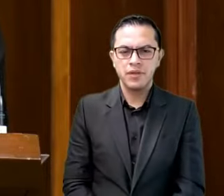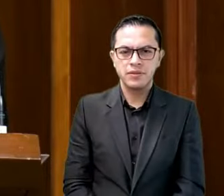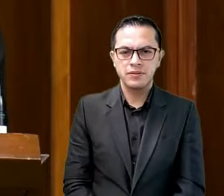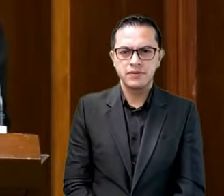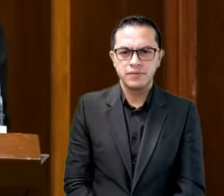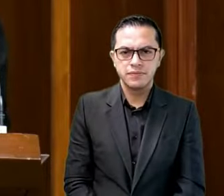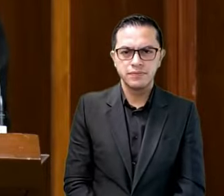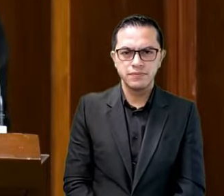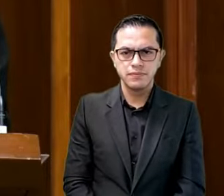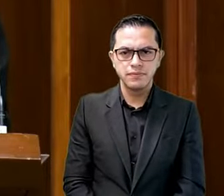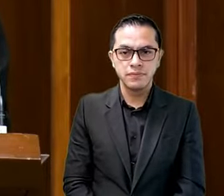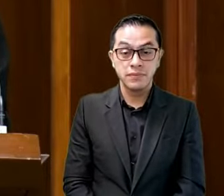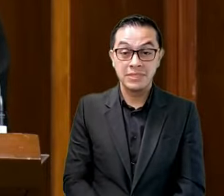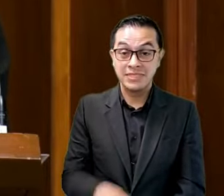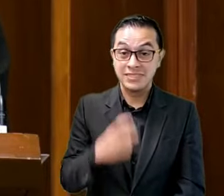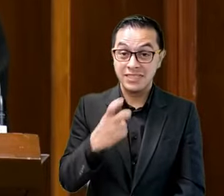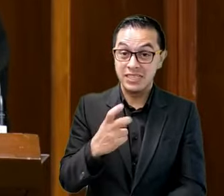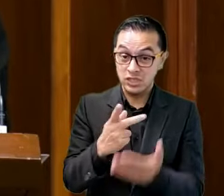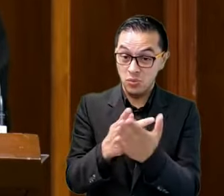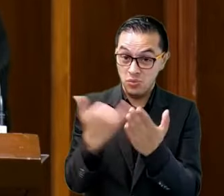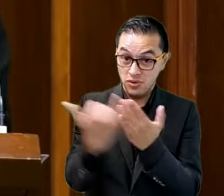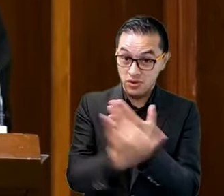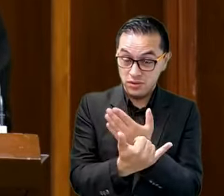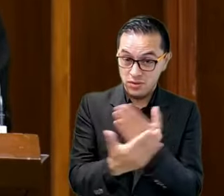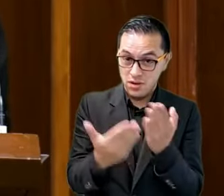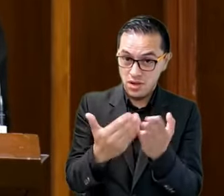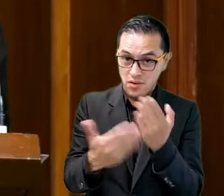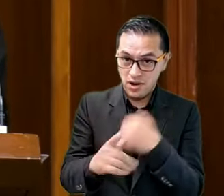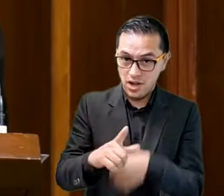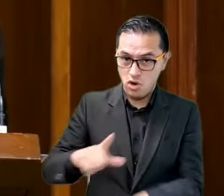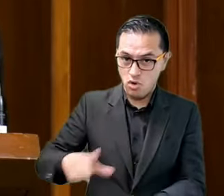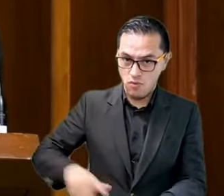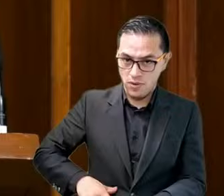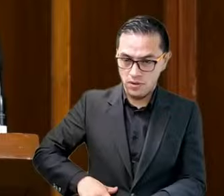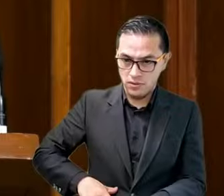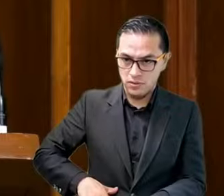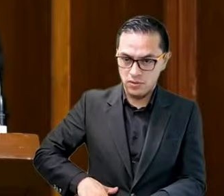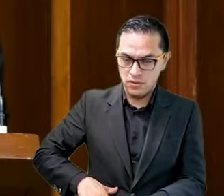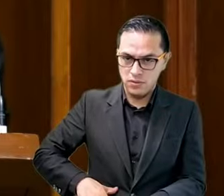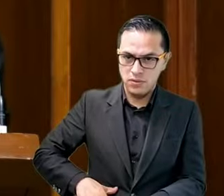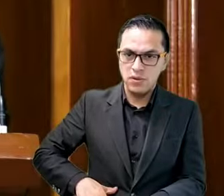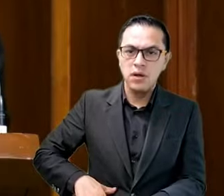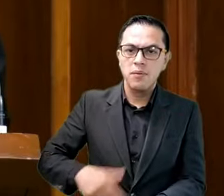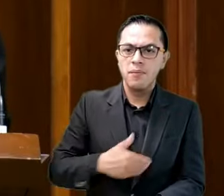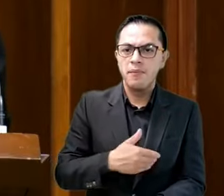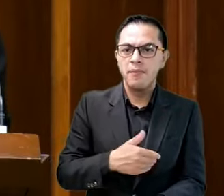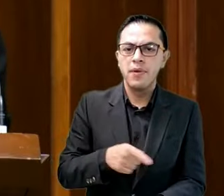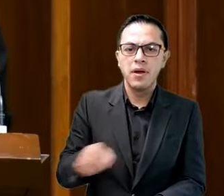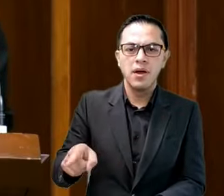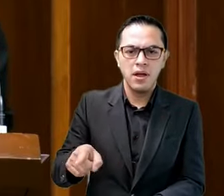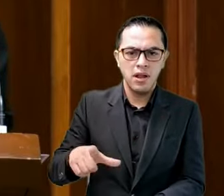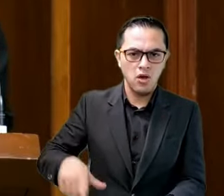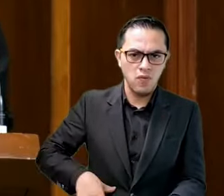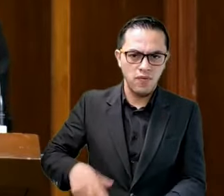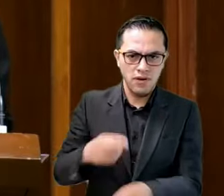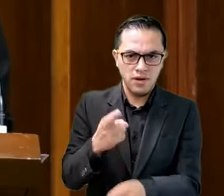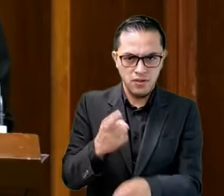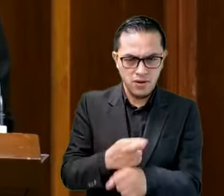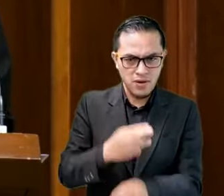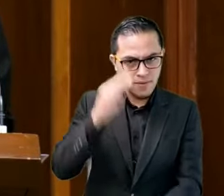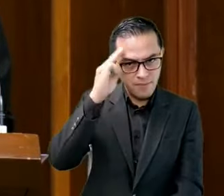proyecto que hoy impulsa este gobierno bajo la dirección de nuestra gobernadora la maestra